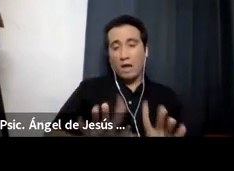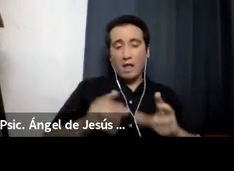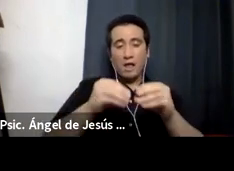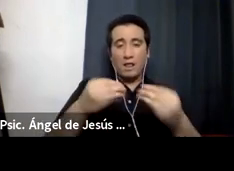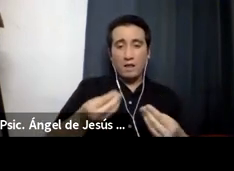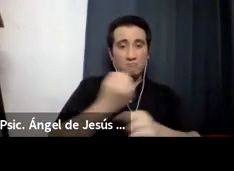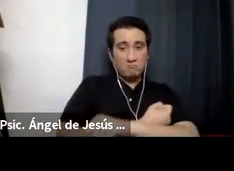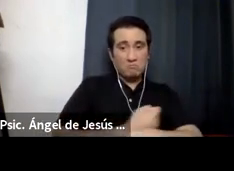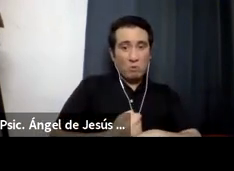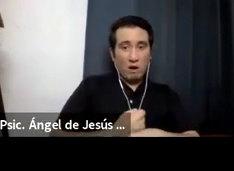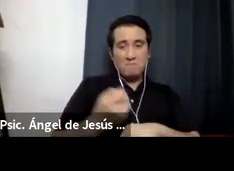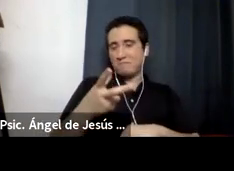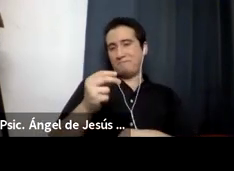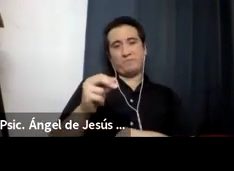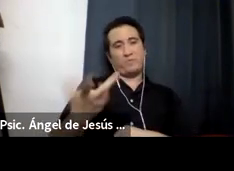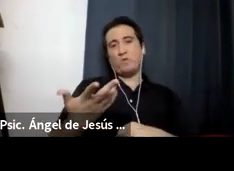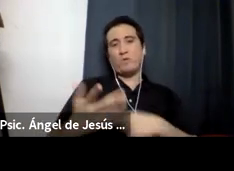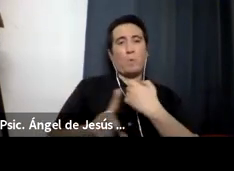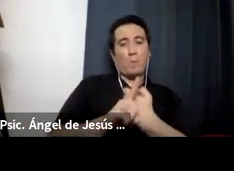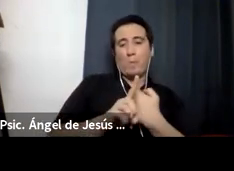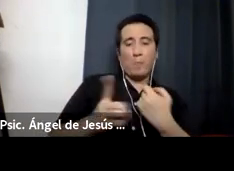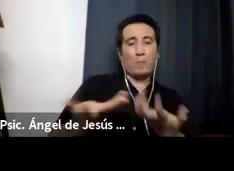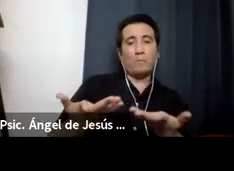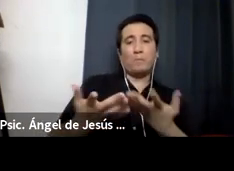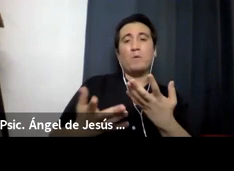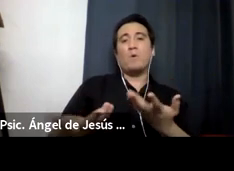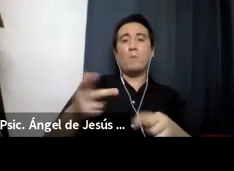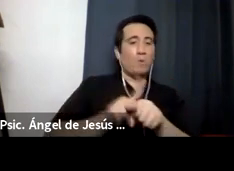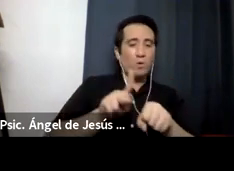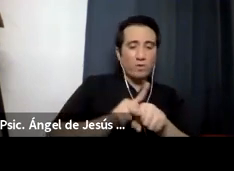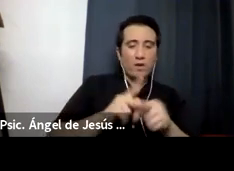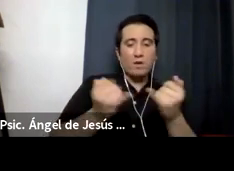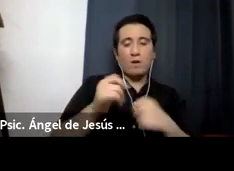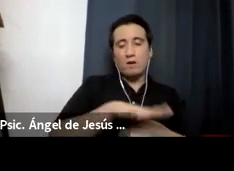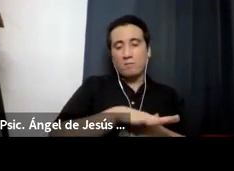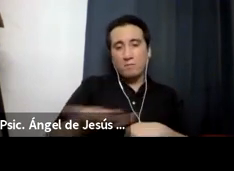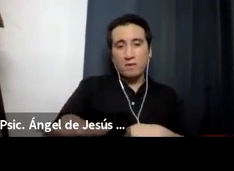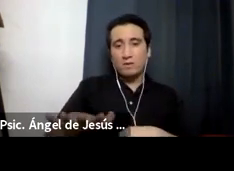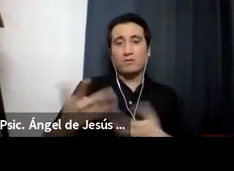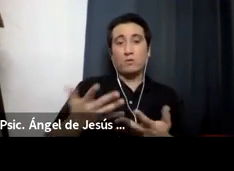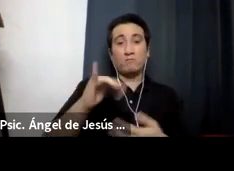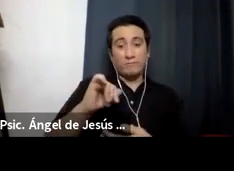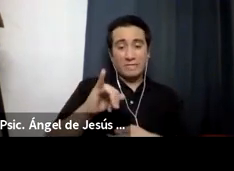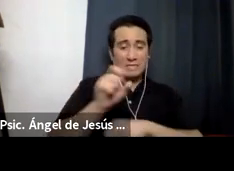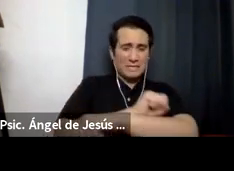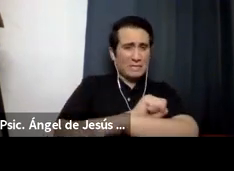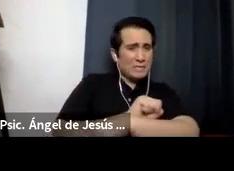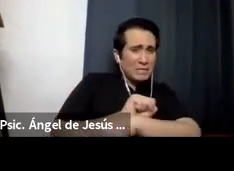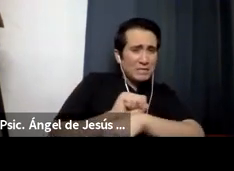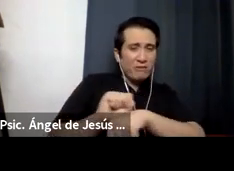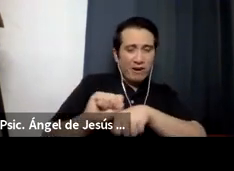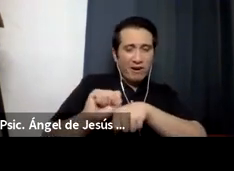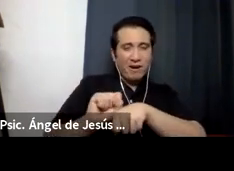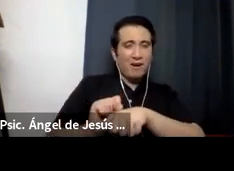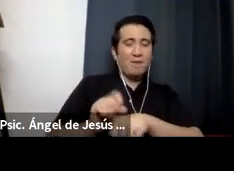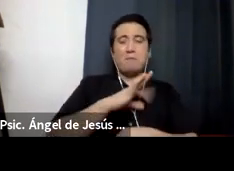algo al piso y no puedo quitar mi pie a tiempo, pues si es tan demasiado suave el calzado, pues si cae, no